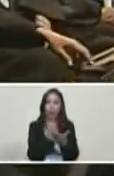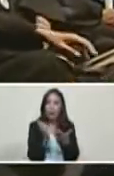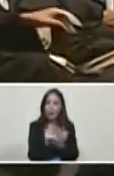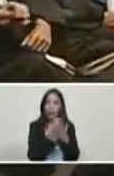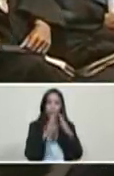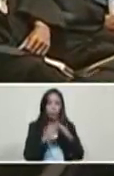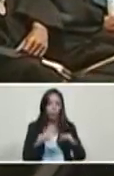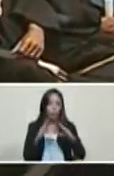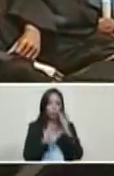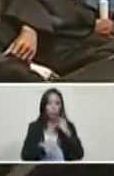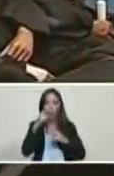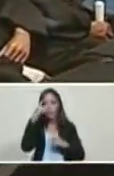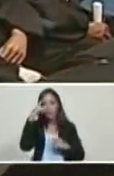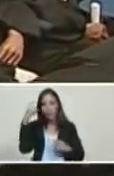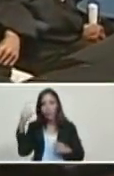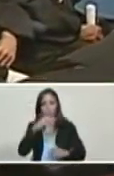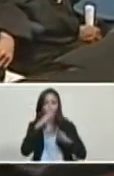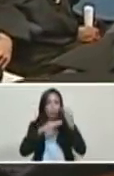todos los métodos pedagógicos,